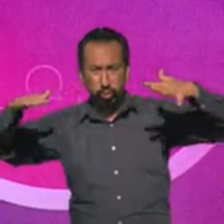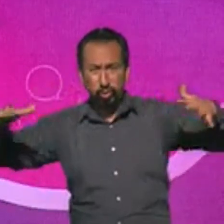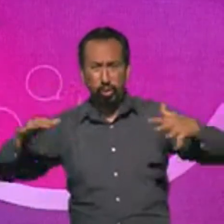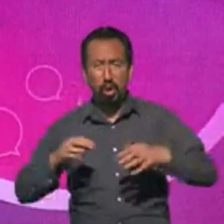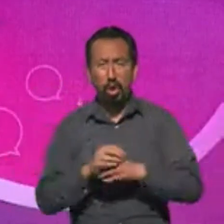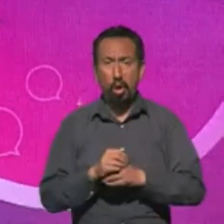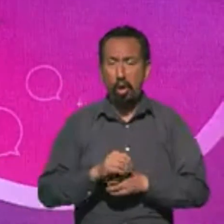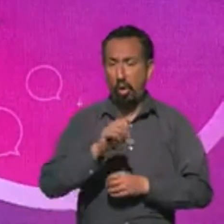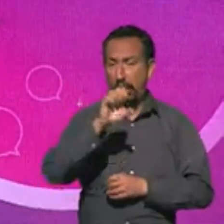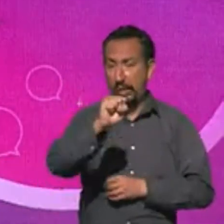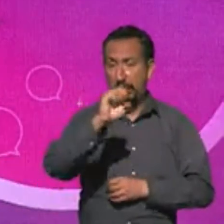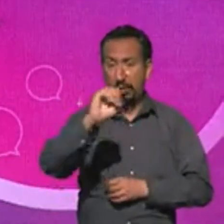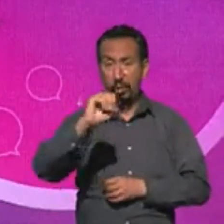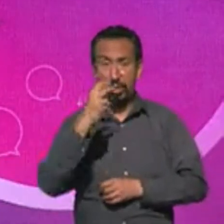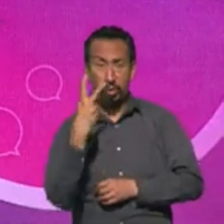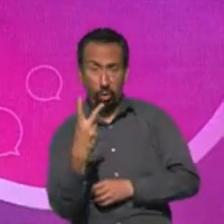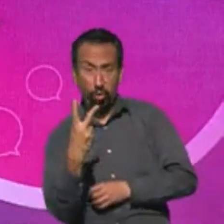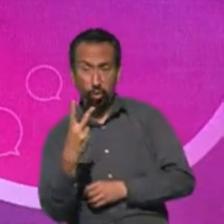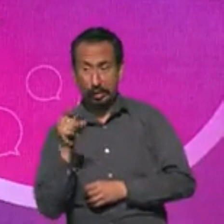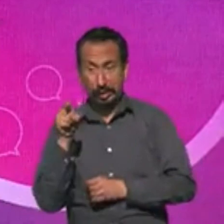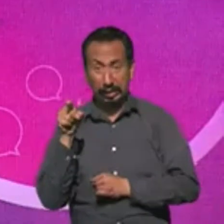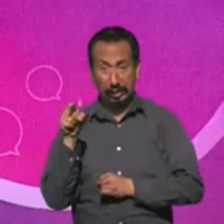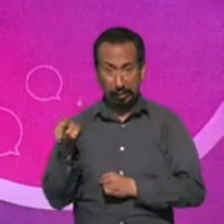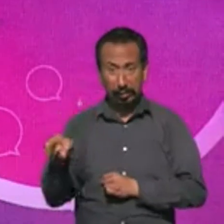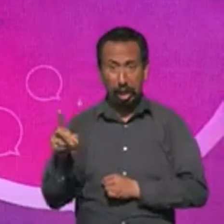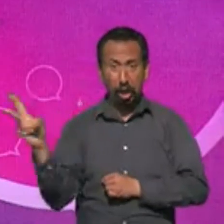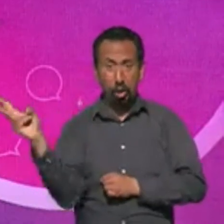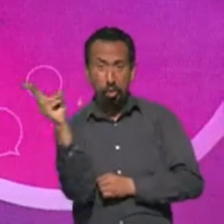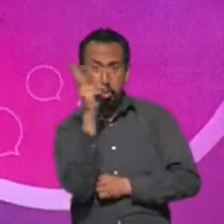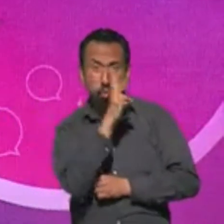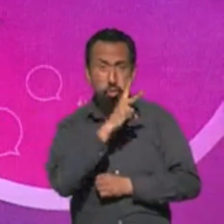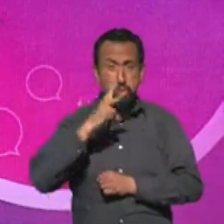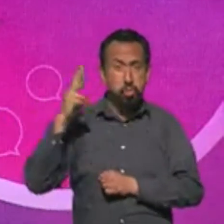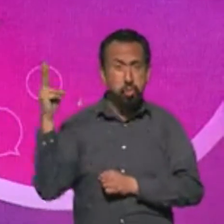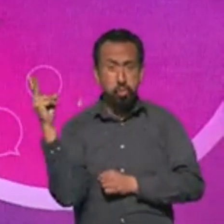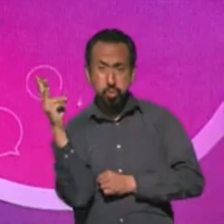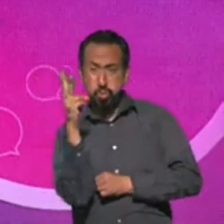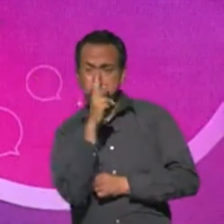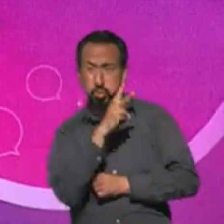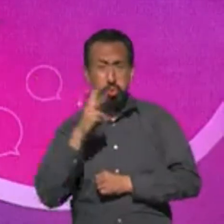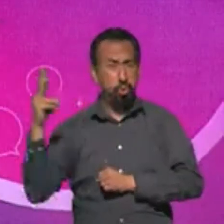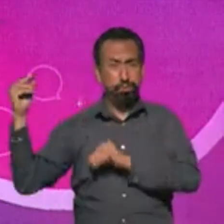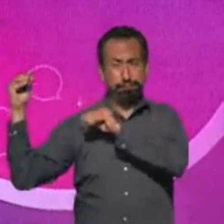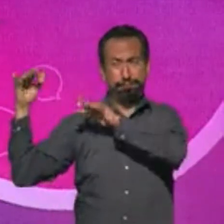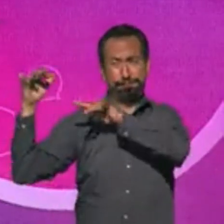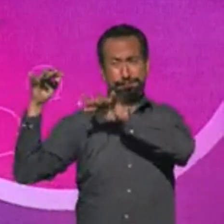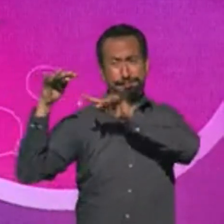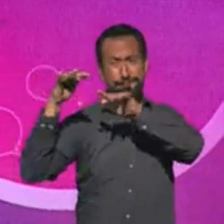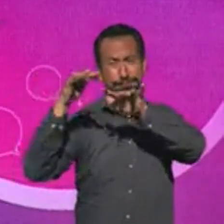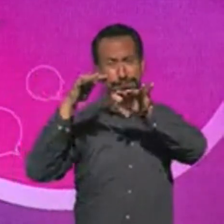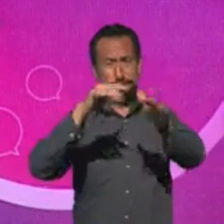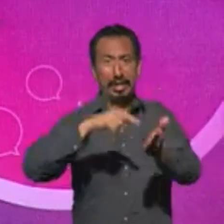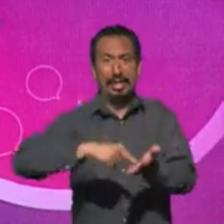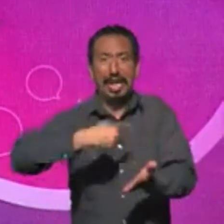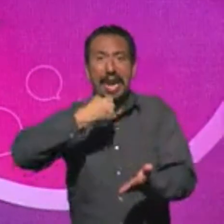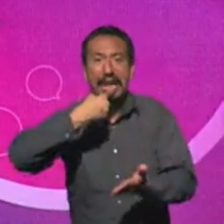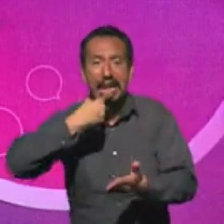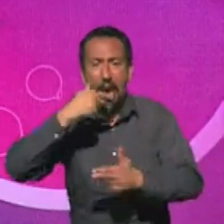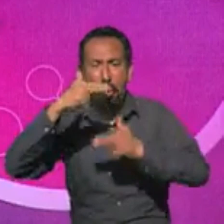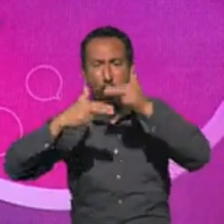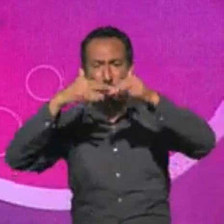azufre que cuando las condiciones de los vientos varían impactan en nuestro municipio estas